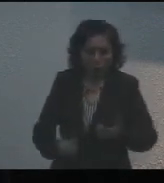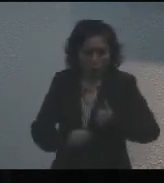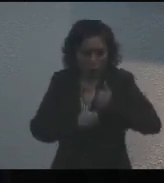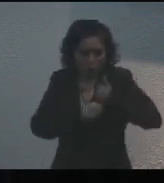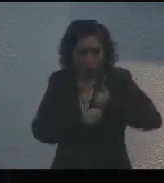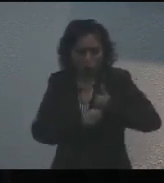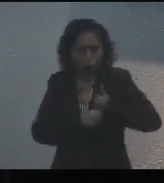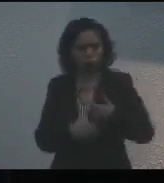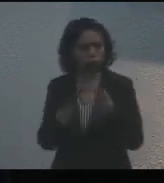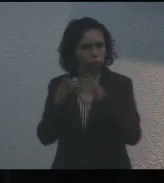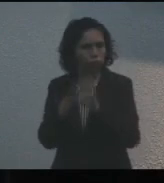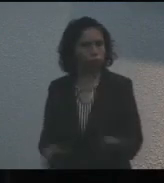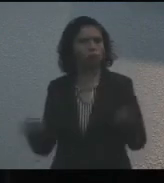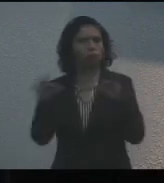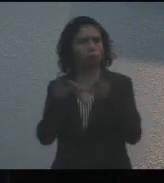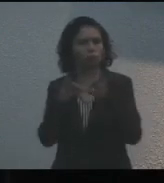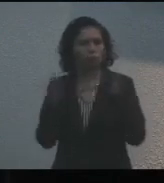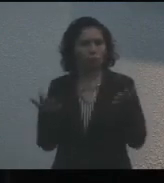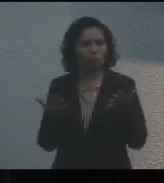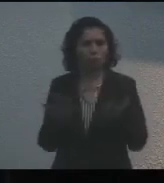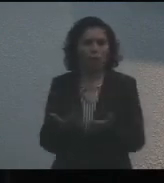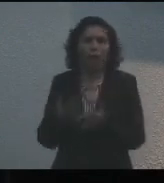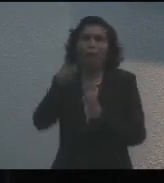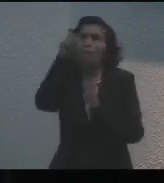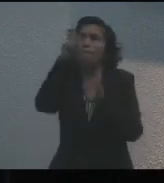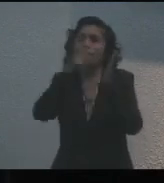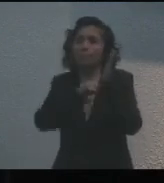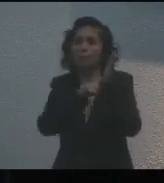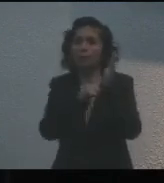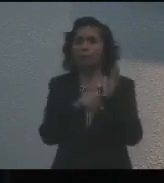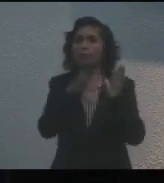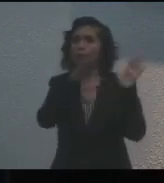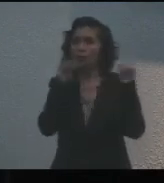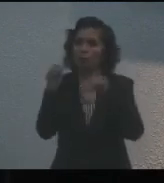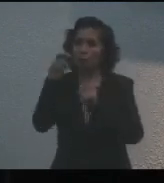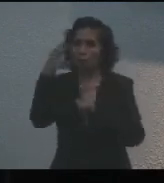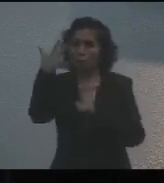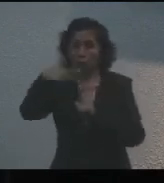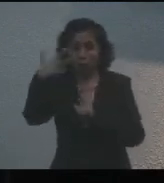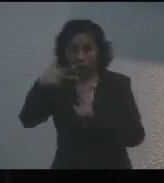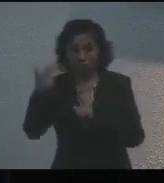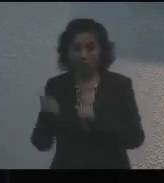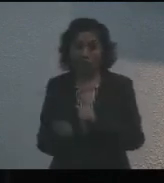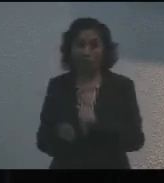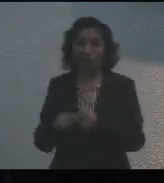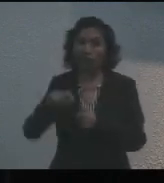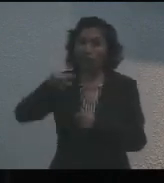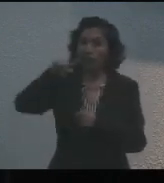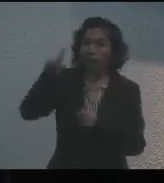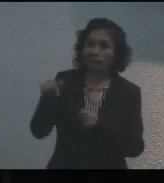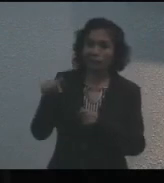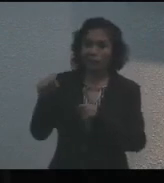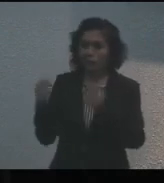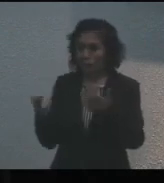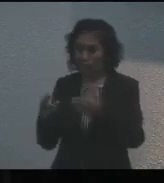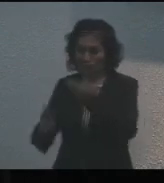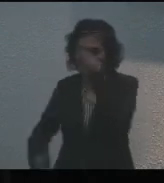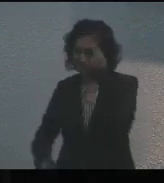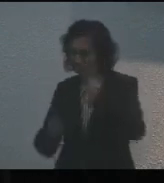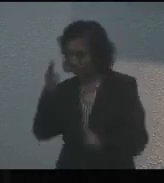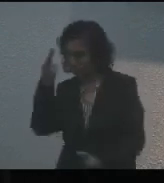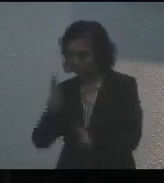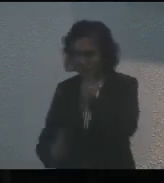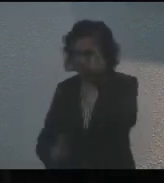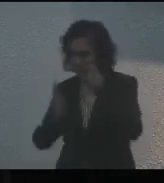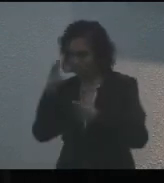Mexicano, que se organizó a partir de 1913 tras las ácidas jornadas revolucionarias para